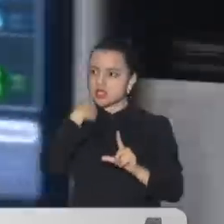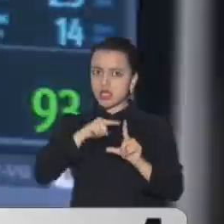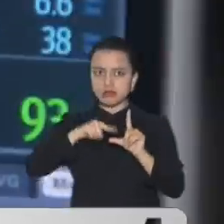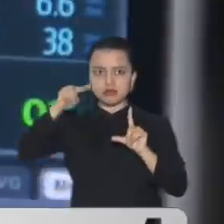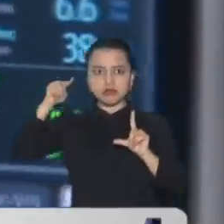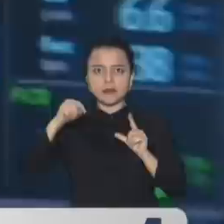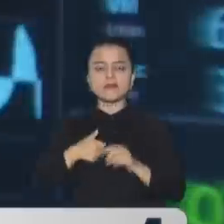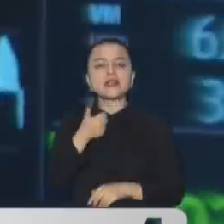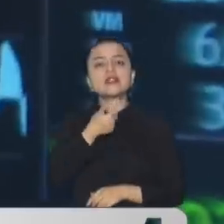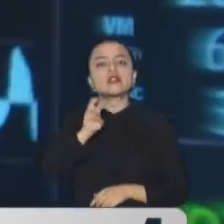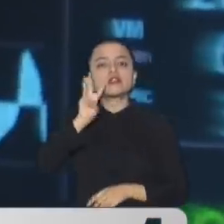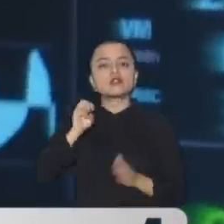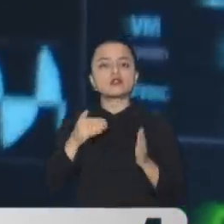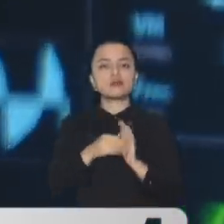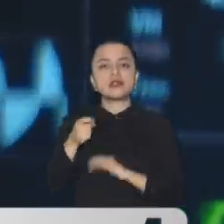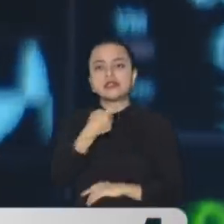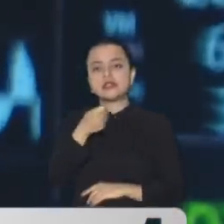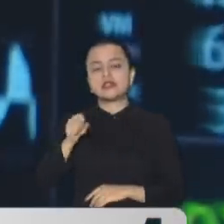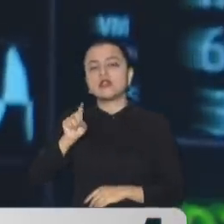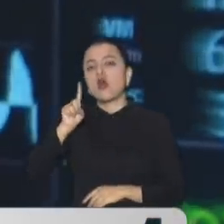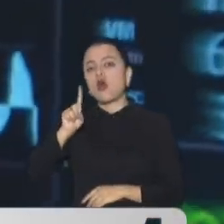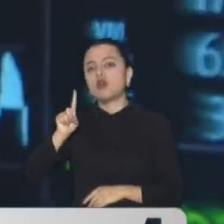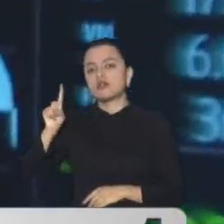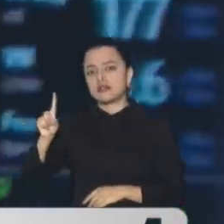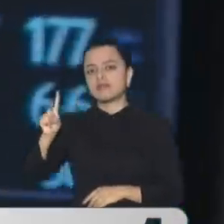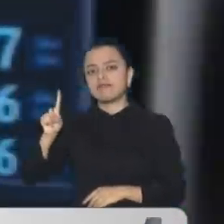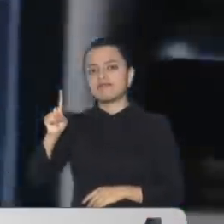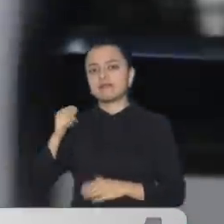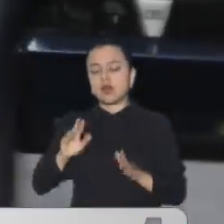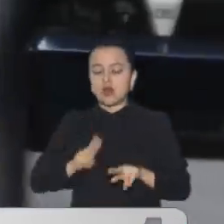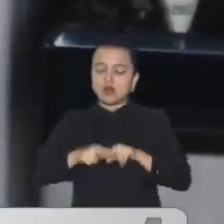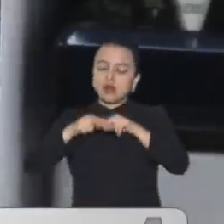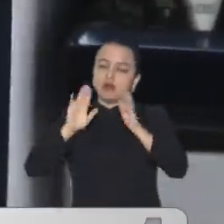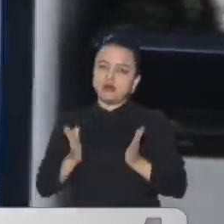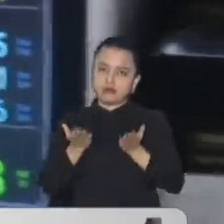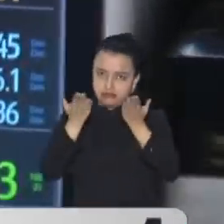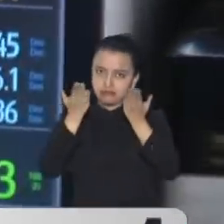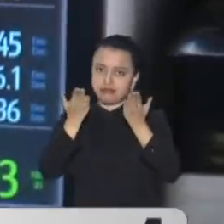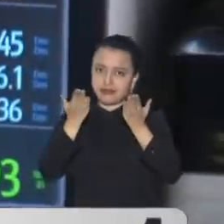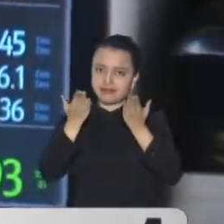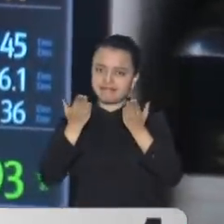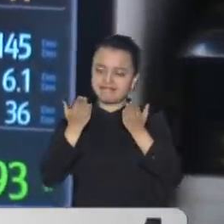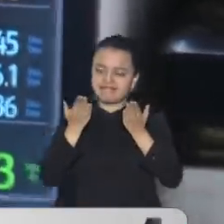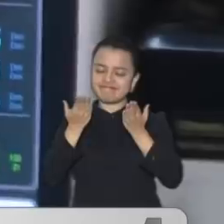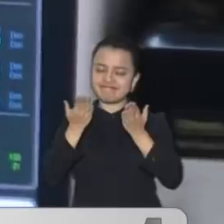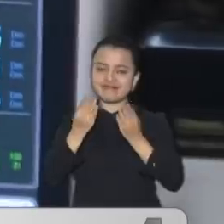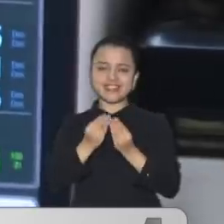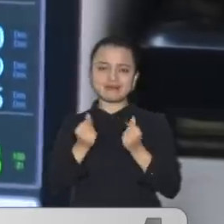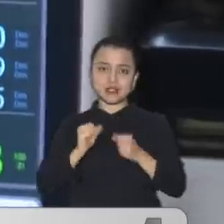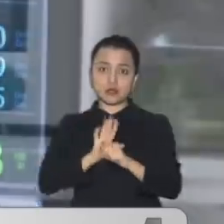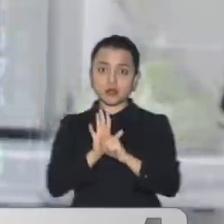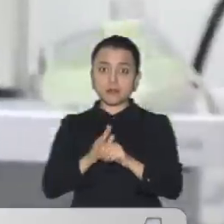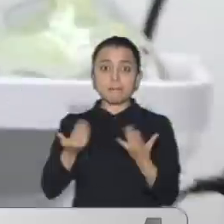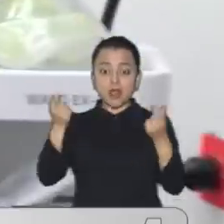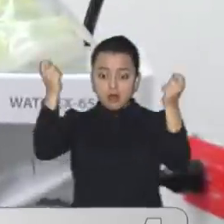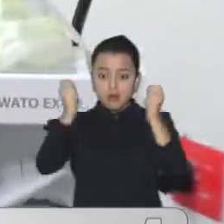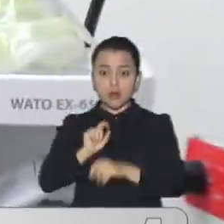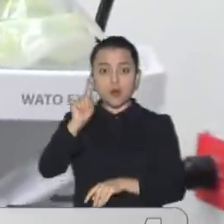fueron 18.111 recuperados. Ya a la fecha en el país es el consolidado, es de